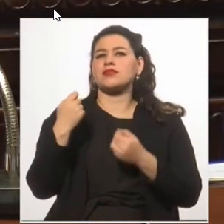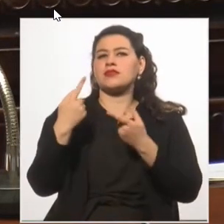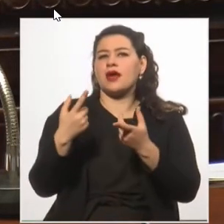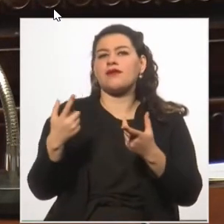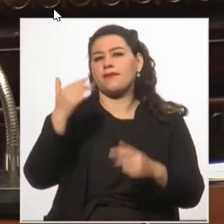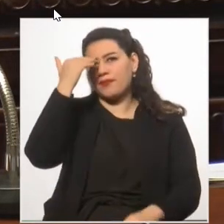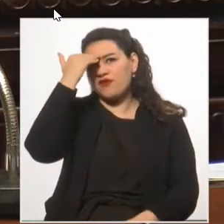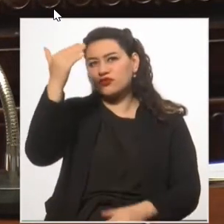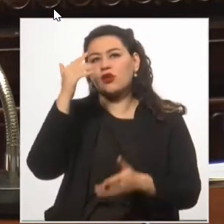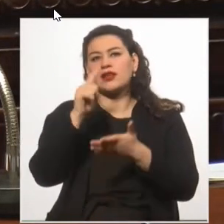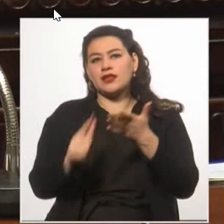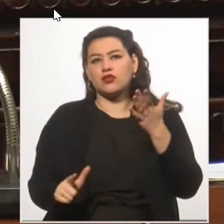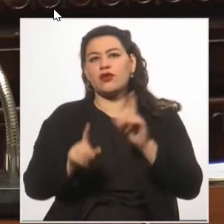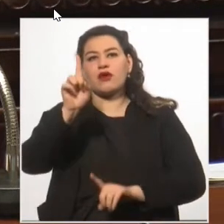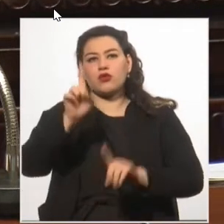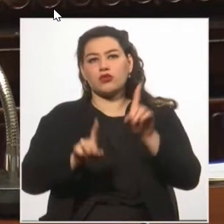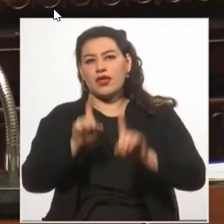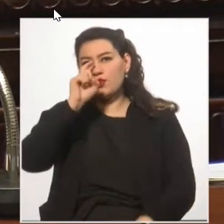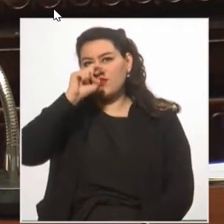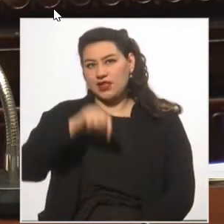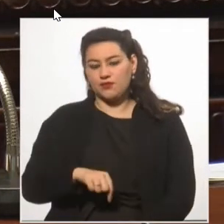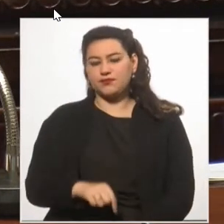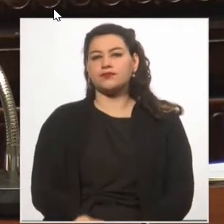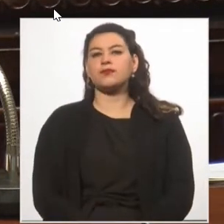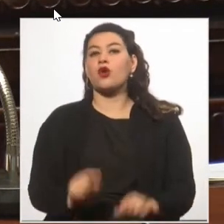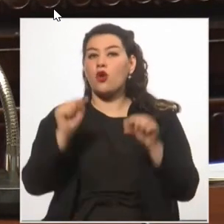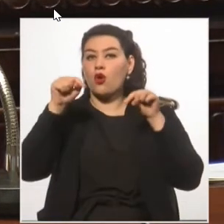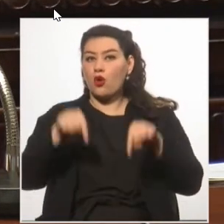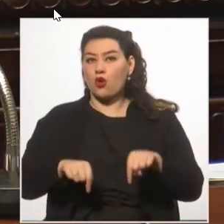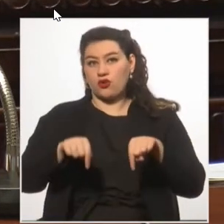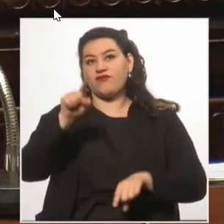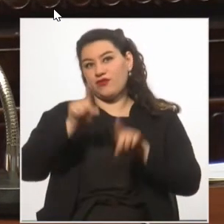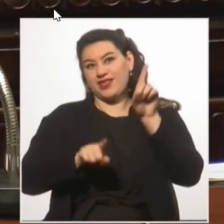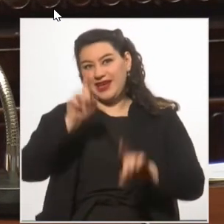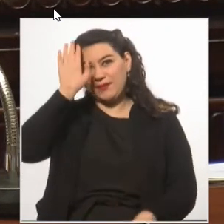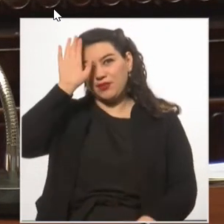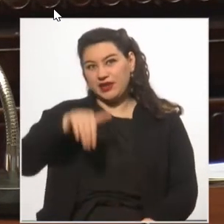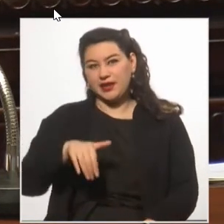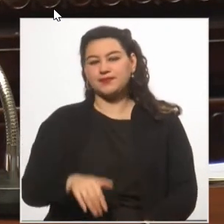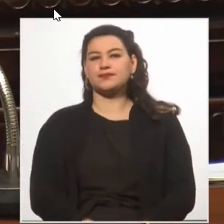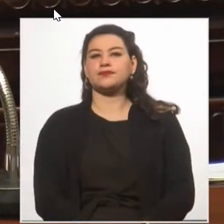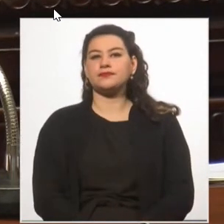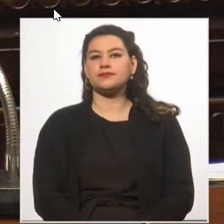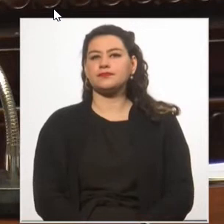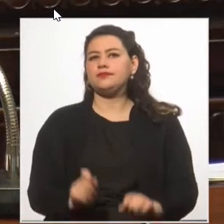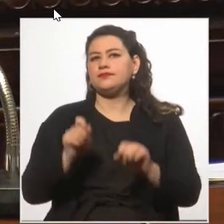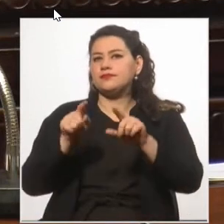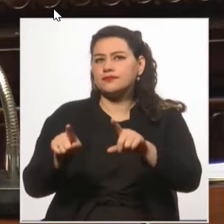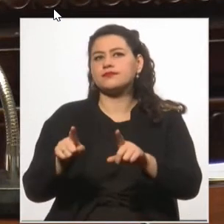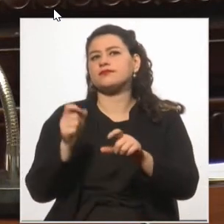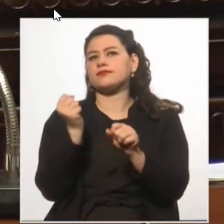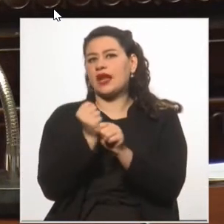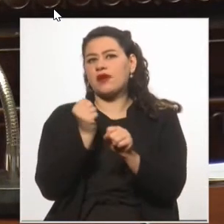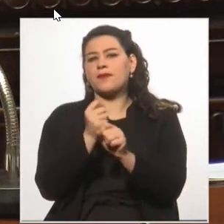nombrado profesor de literatura en la Universidad de Montevideo, hoy Universidad de la República. Desarrolló su